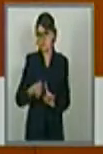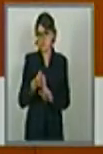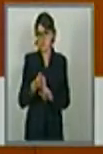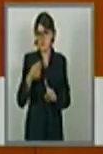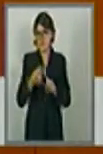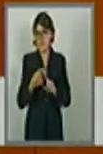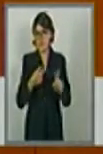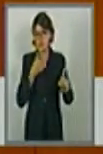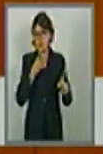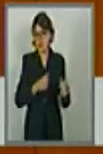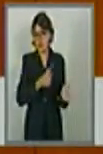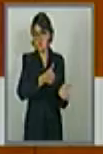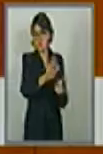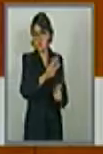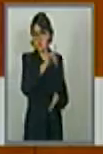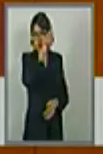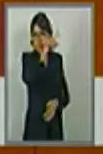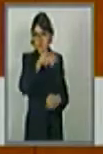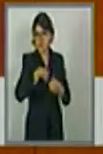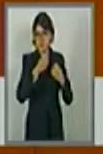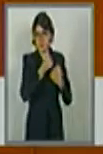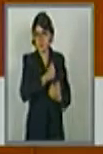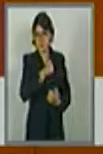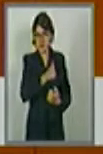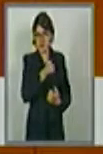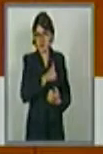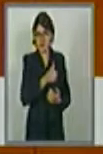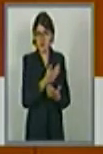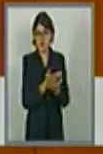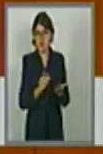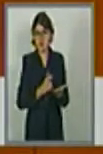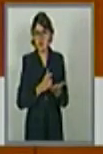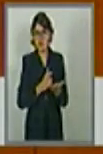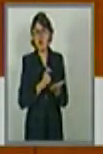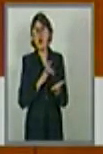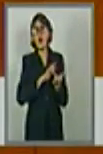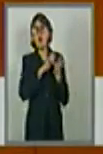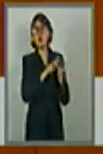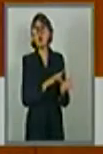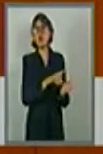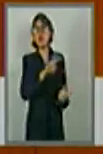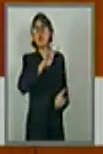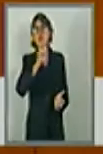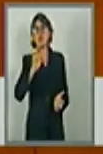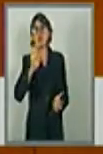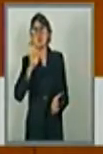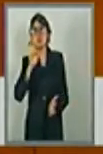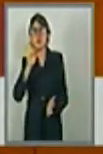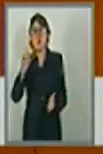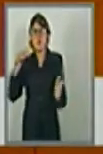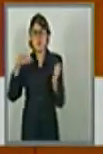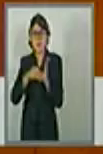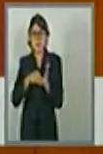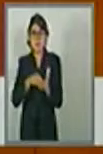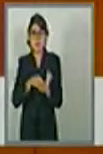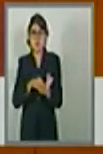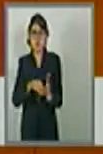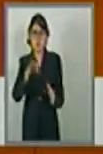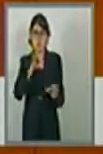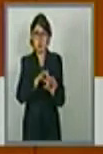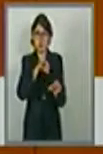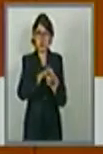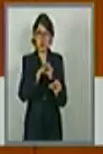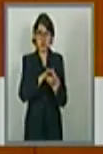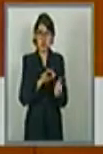del exiliado en Canadá le dará a este candidato más de 200 mil votos de mineros a cambio de una curul en la